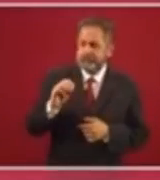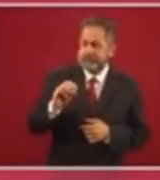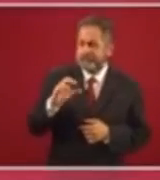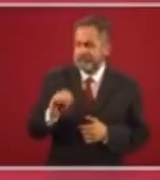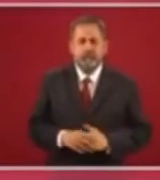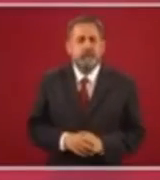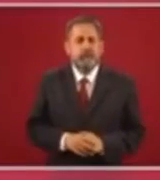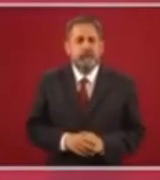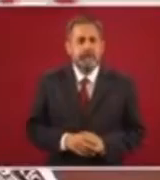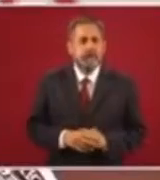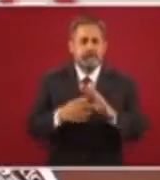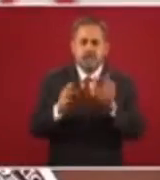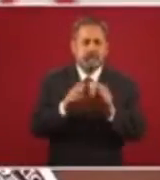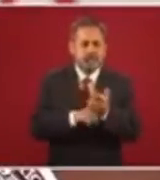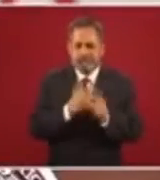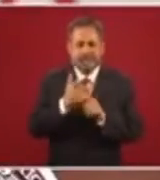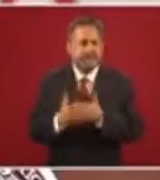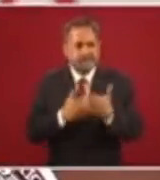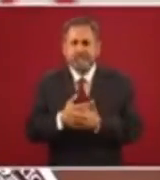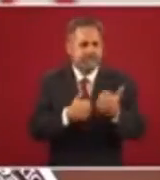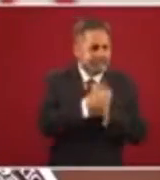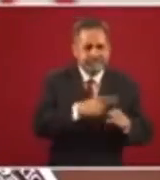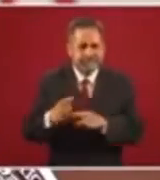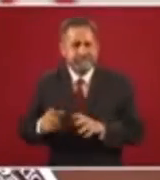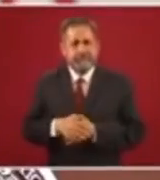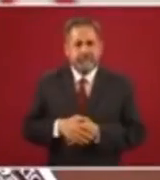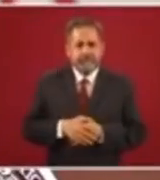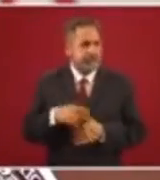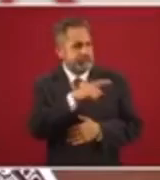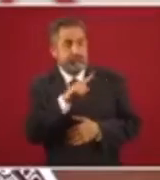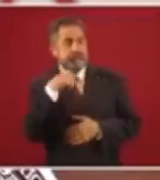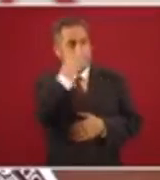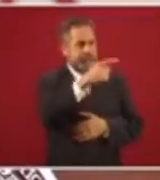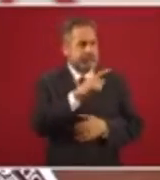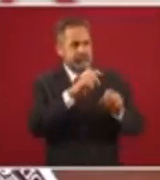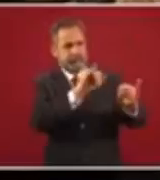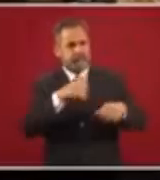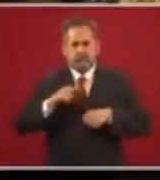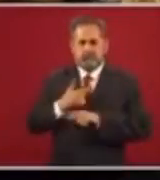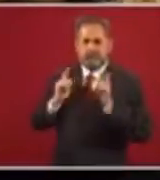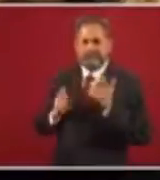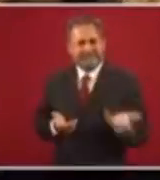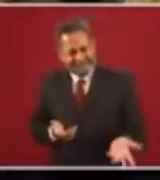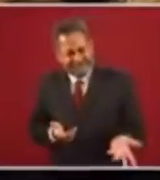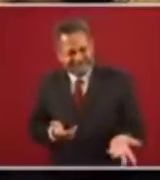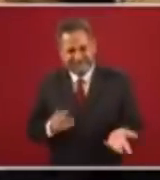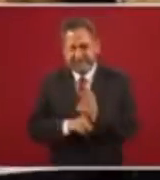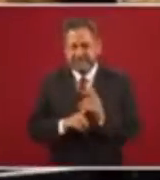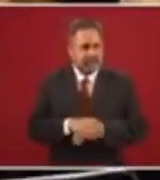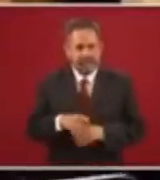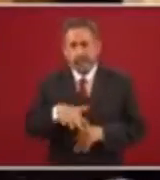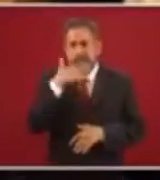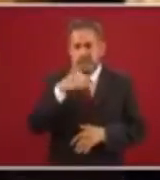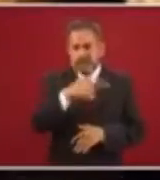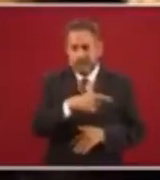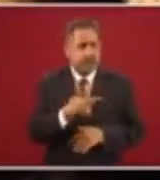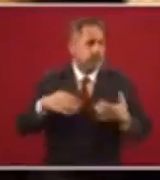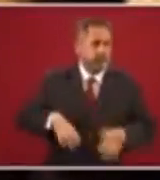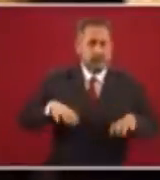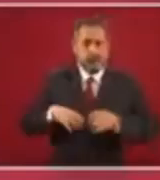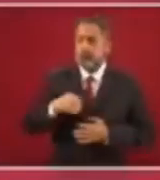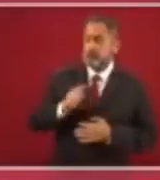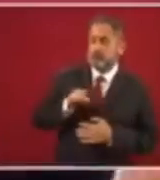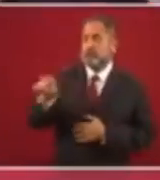comercio? ¿O es libertad de comercio, libre competencia en los bueyes del compadre? Cuando se trata de corrupción, de lucrar,